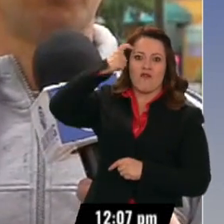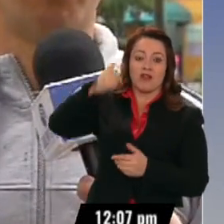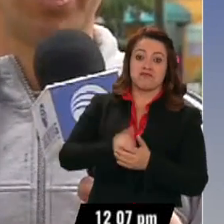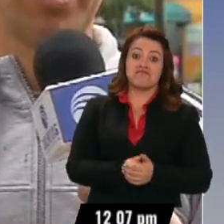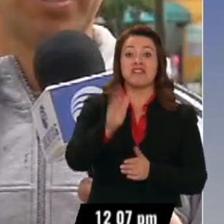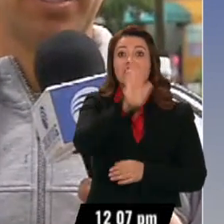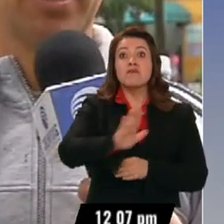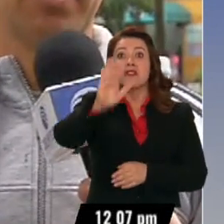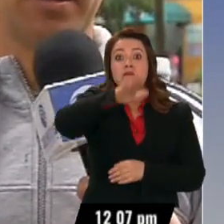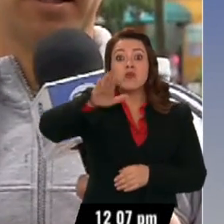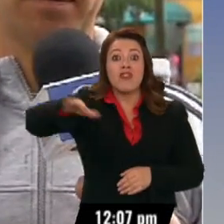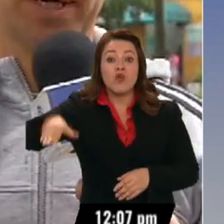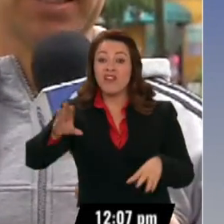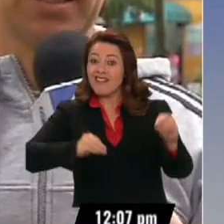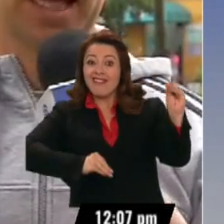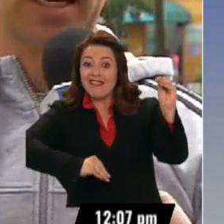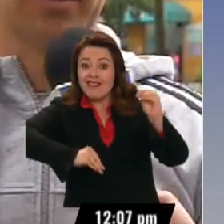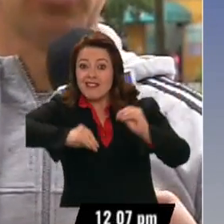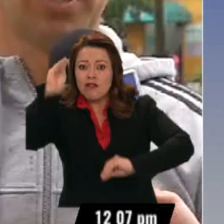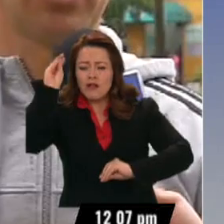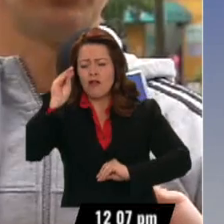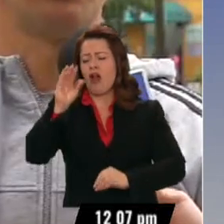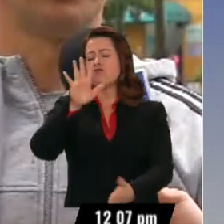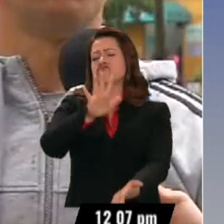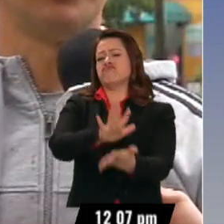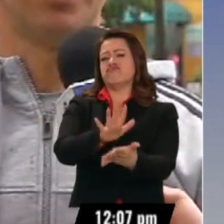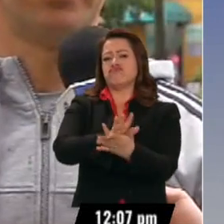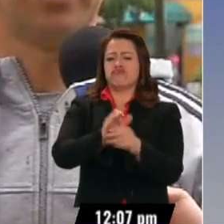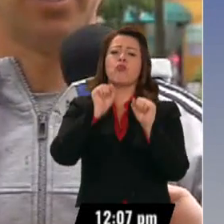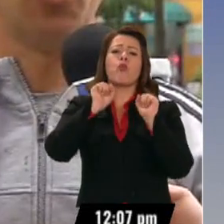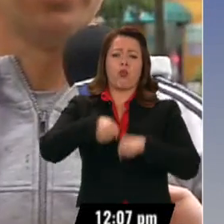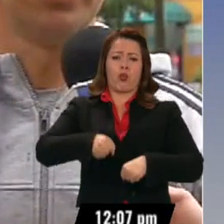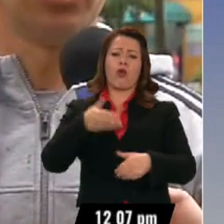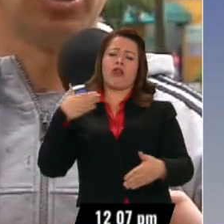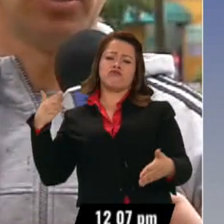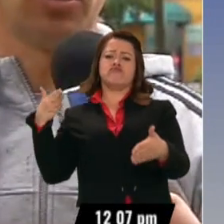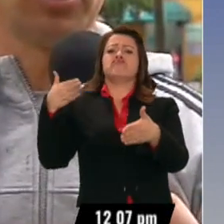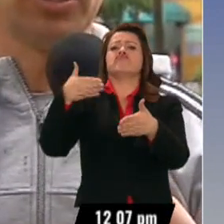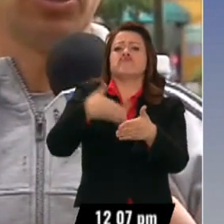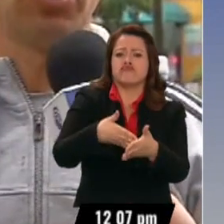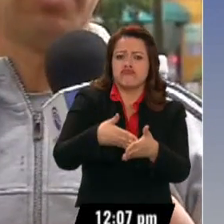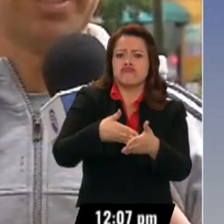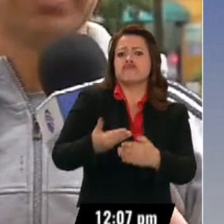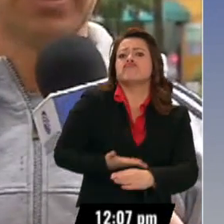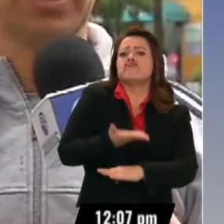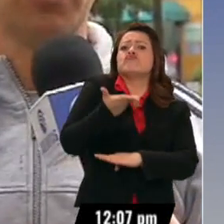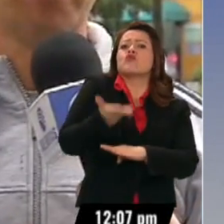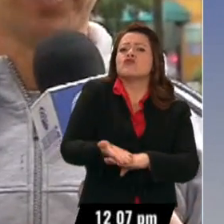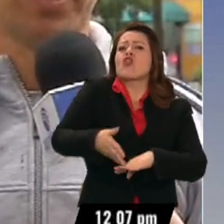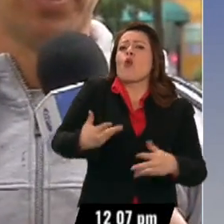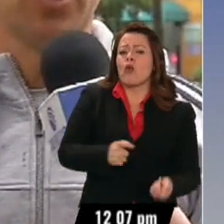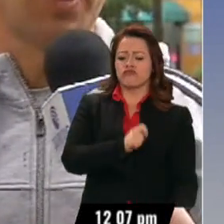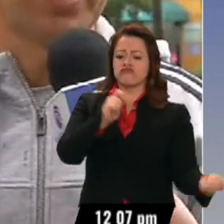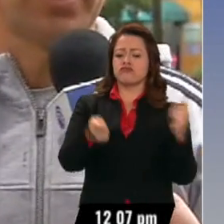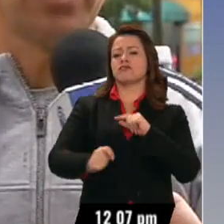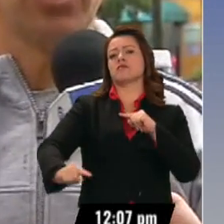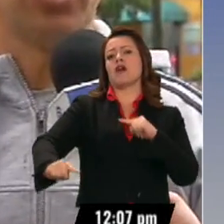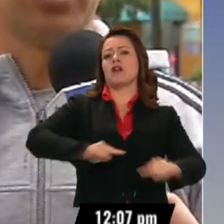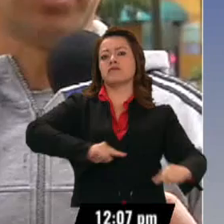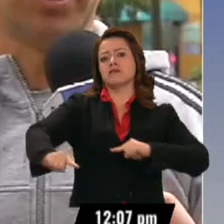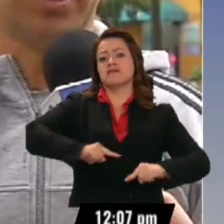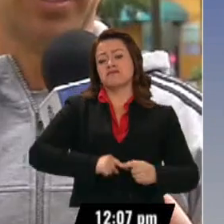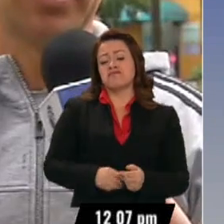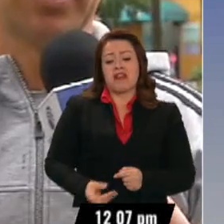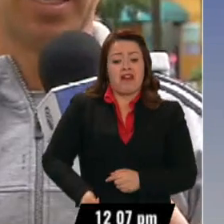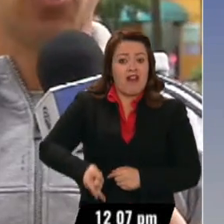conforme con ello, puede presentar una acción de nulidad ante la jurisdicción de lo contencioso administrativo, y